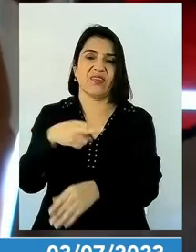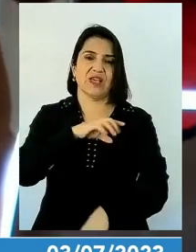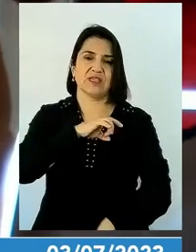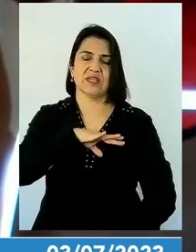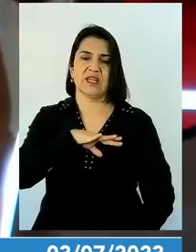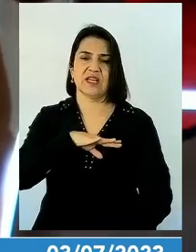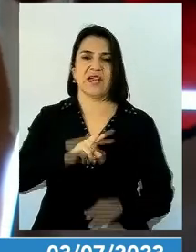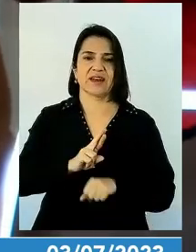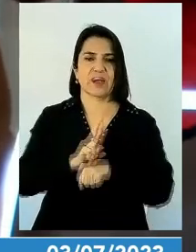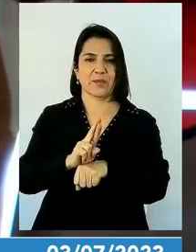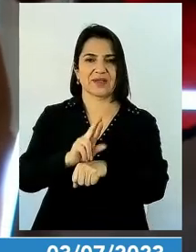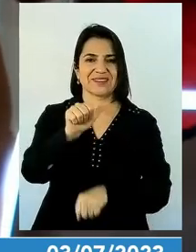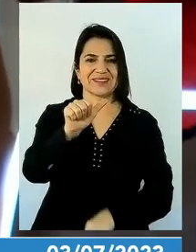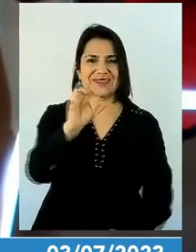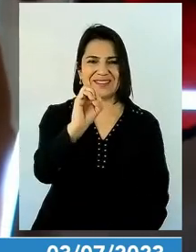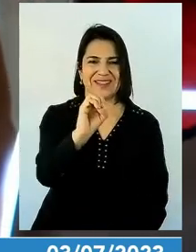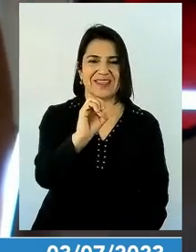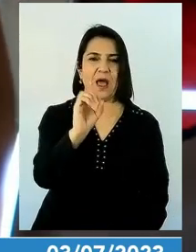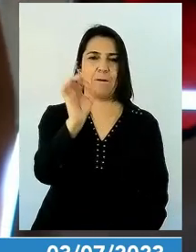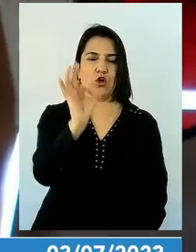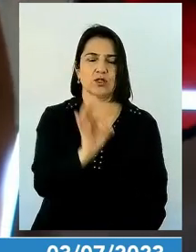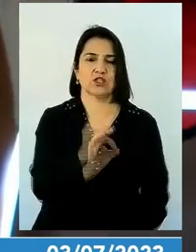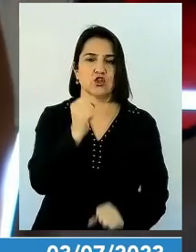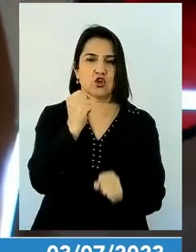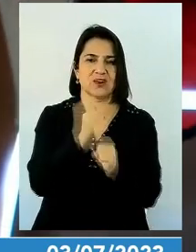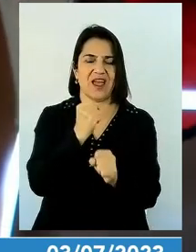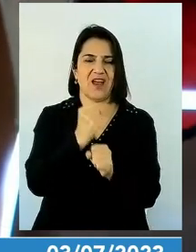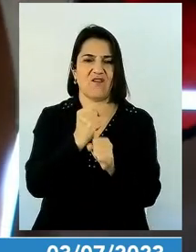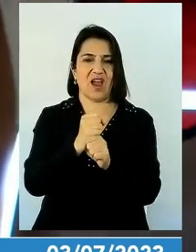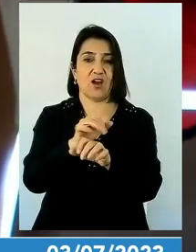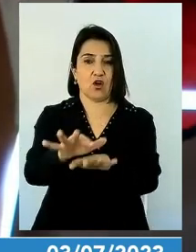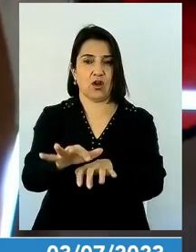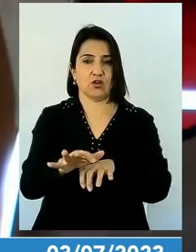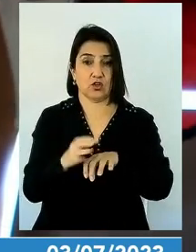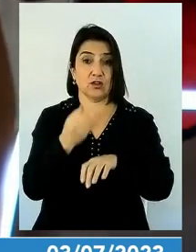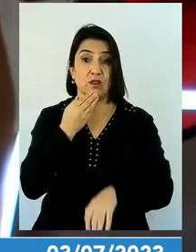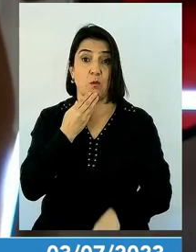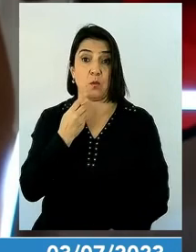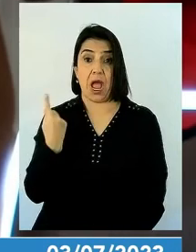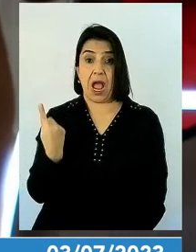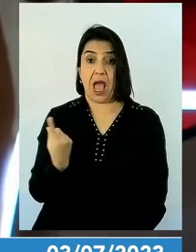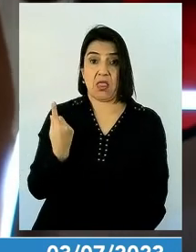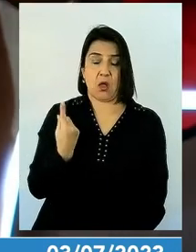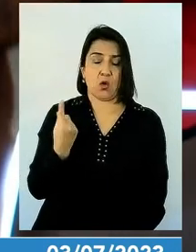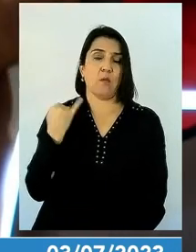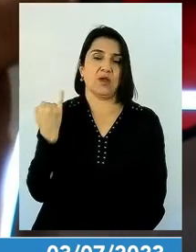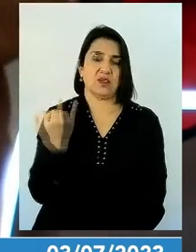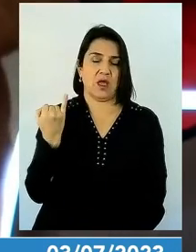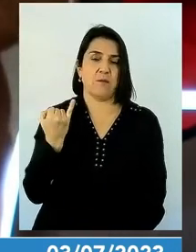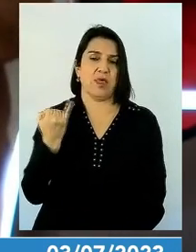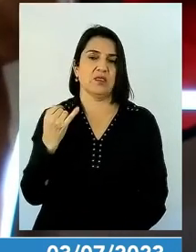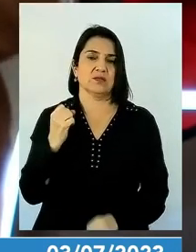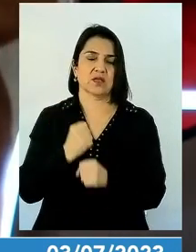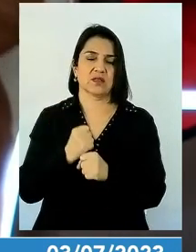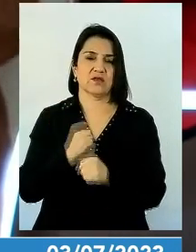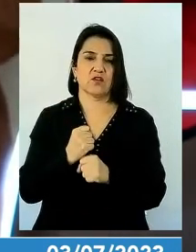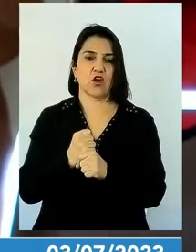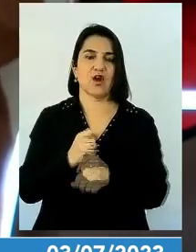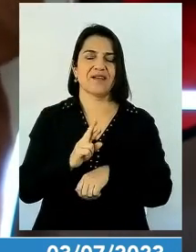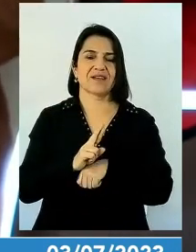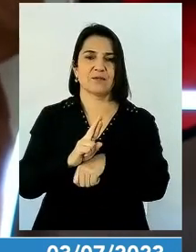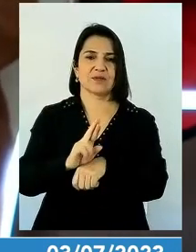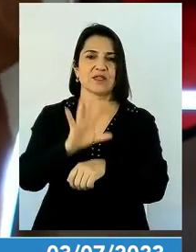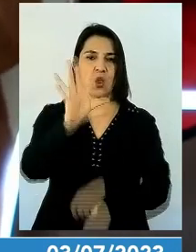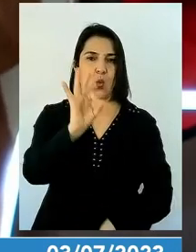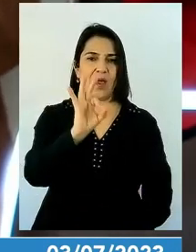empleo agrícola, considerando el autoempleo. Representa el 50% de los alimentos primarios